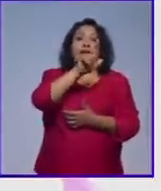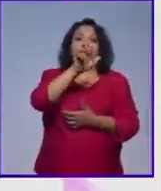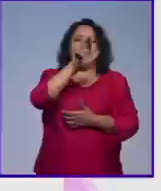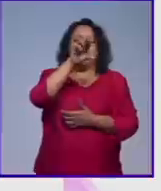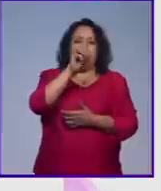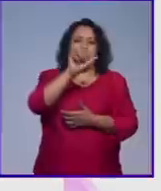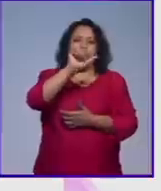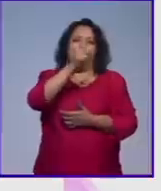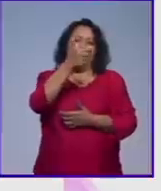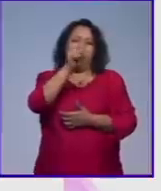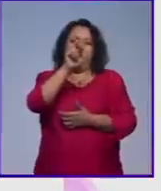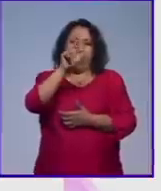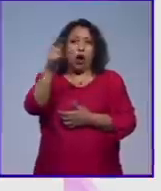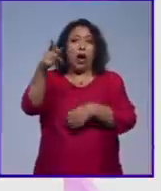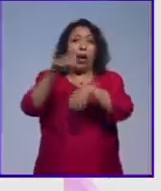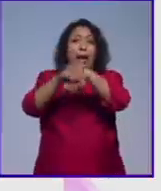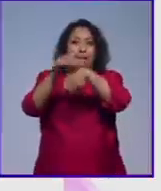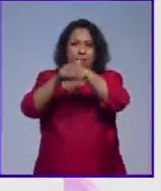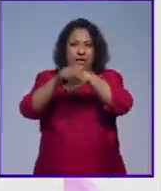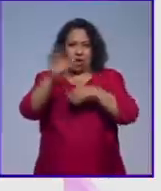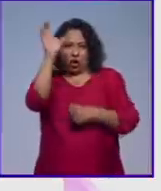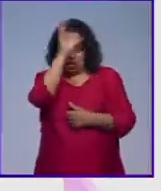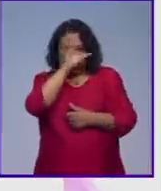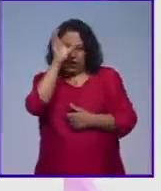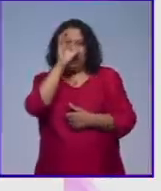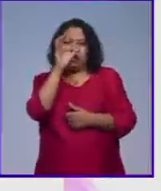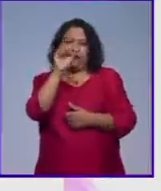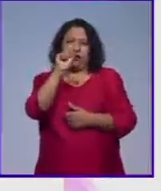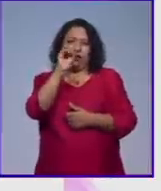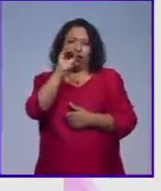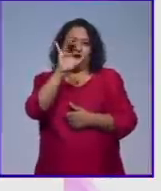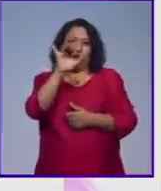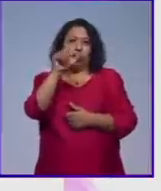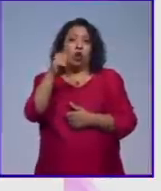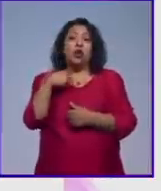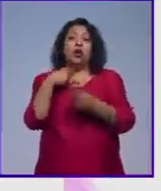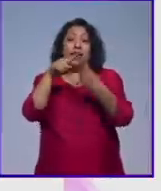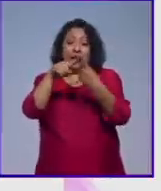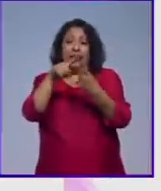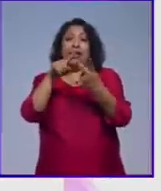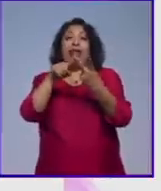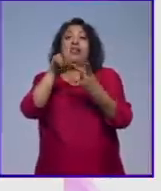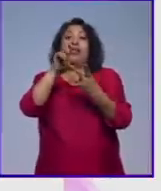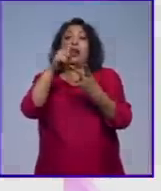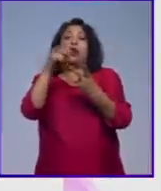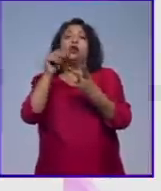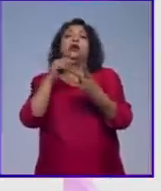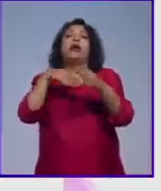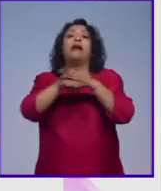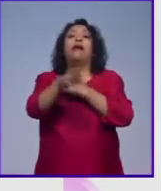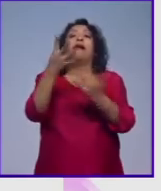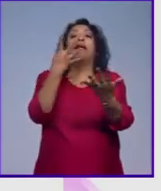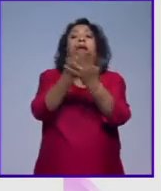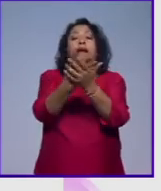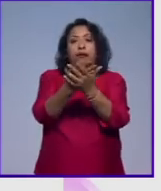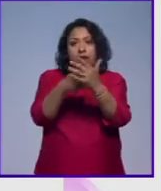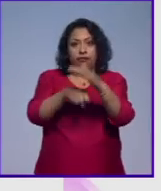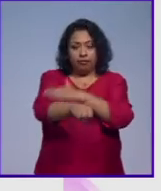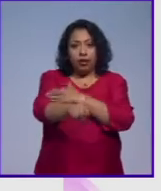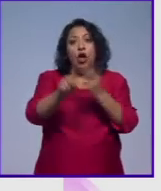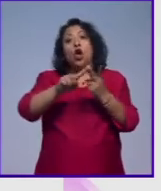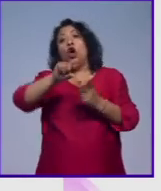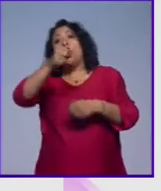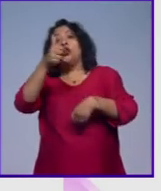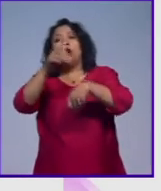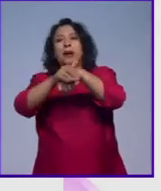su amigo científico también, sociólogo, Eli de Gortari, cayó en la cárcel. Otro amigo de